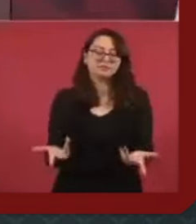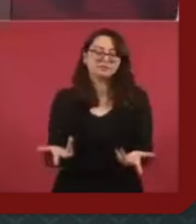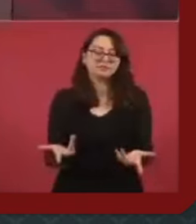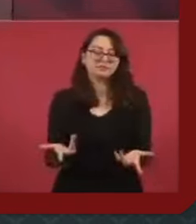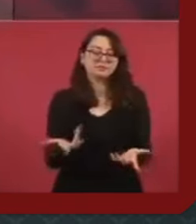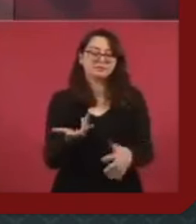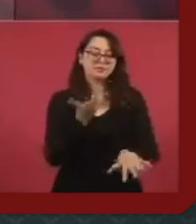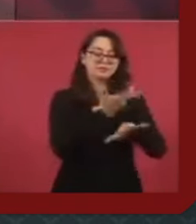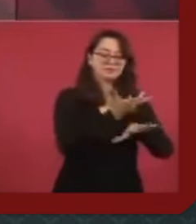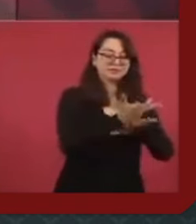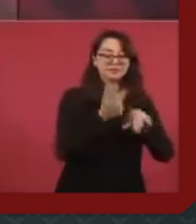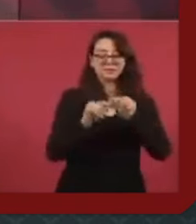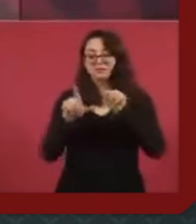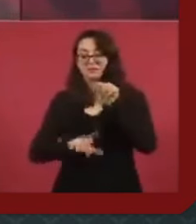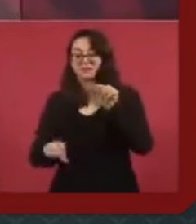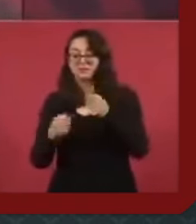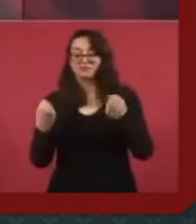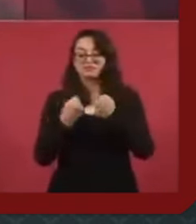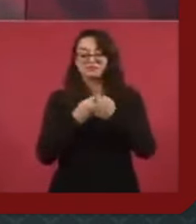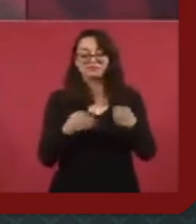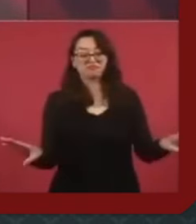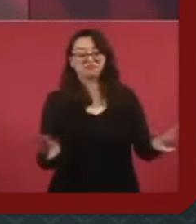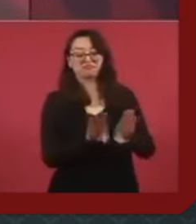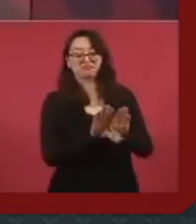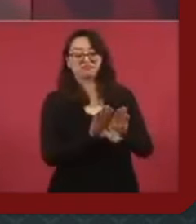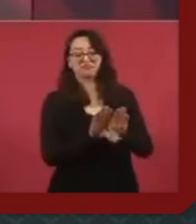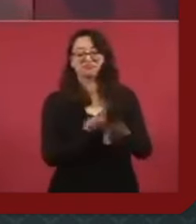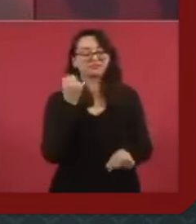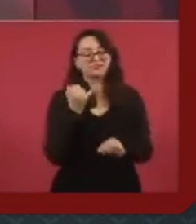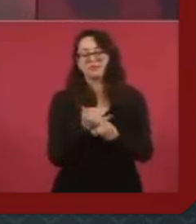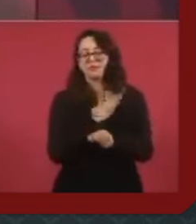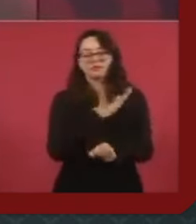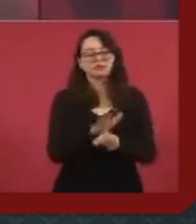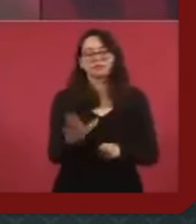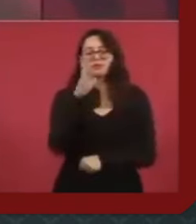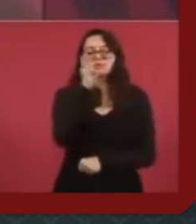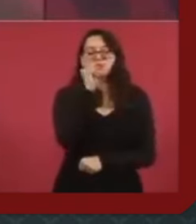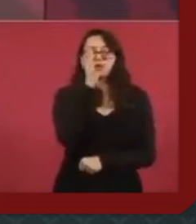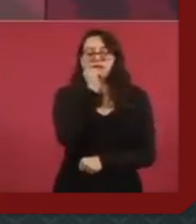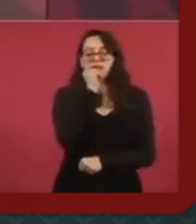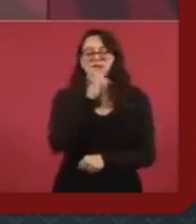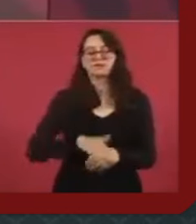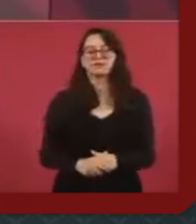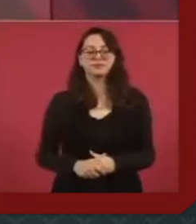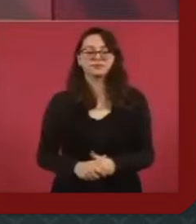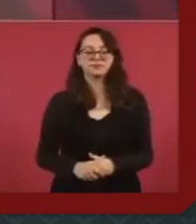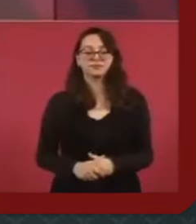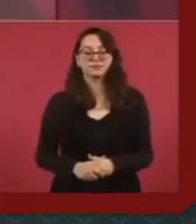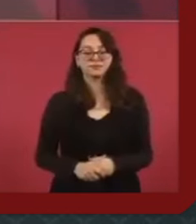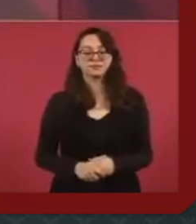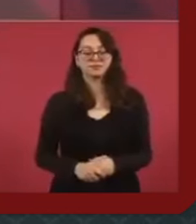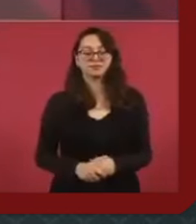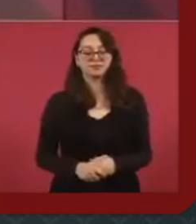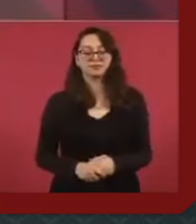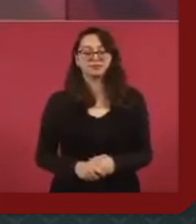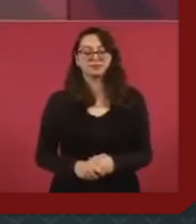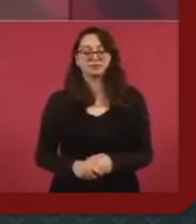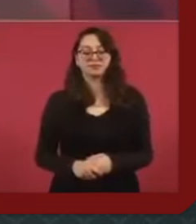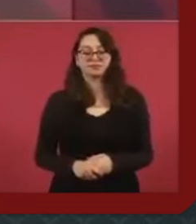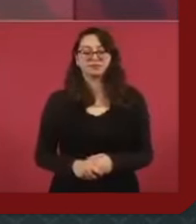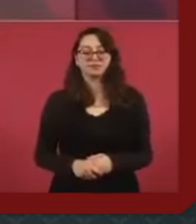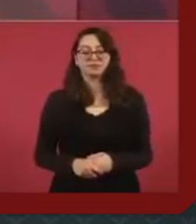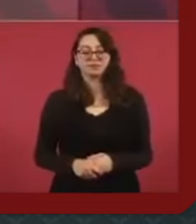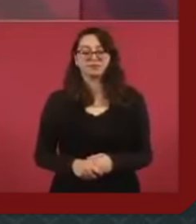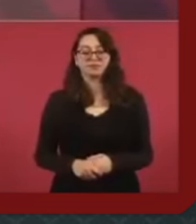entonces aspirante a la presidencia Donald Trump el mandatario mexicano destacó la importancia de la integración económica y social